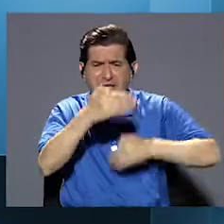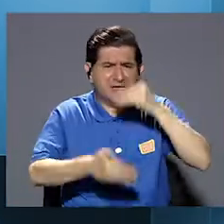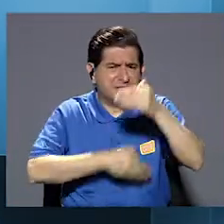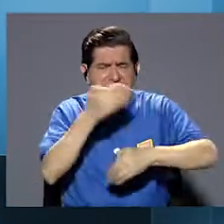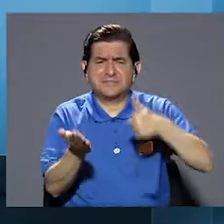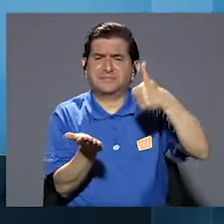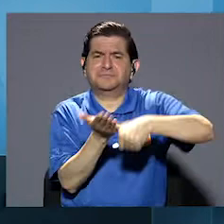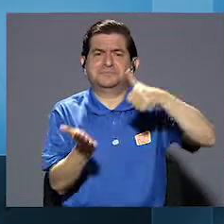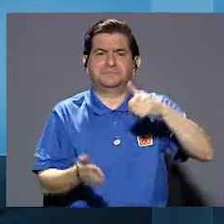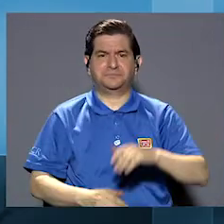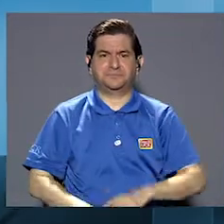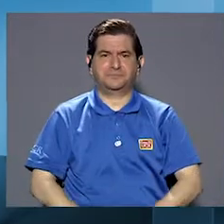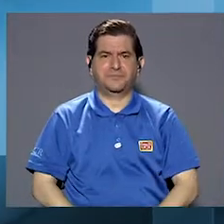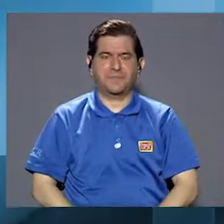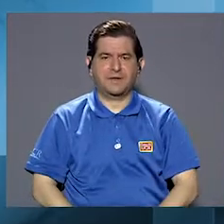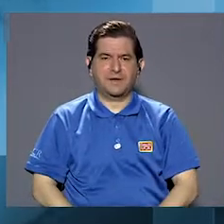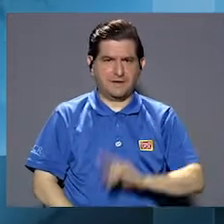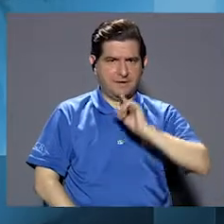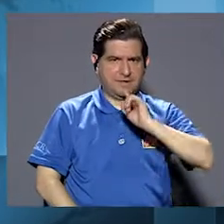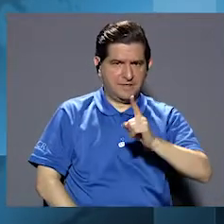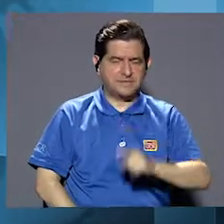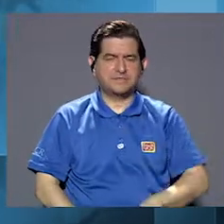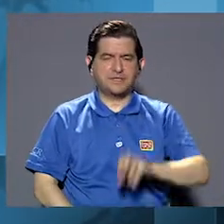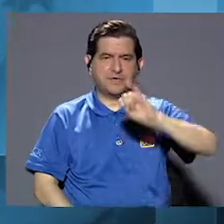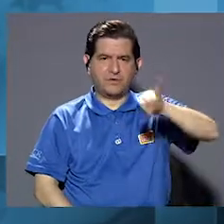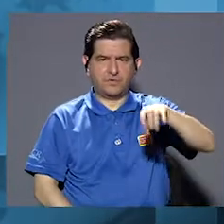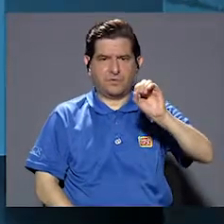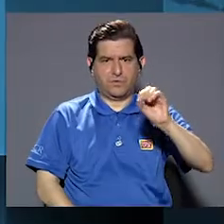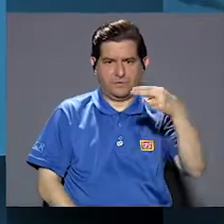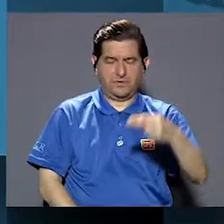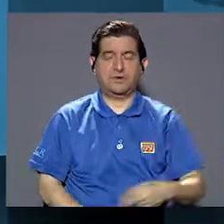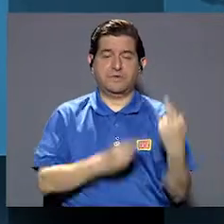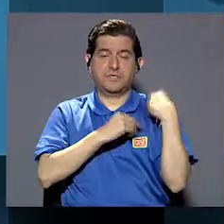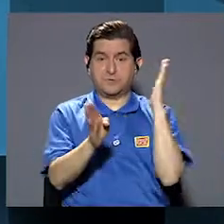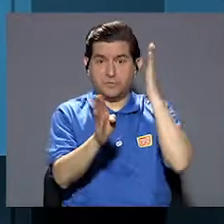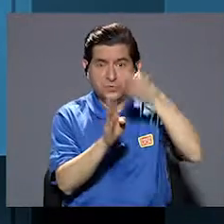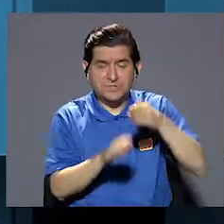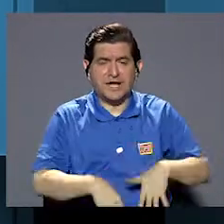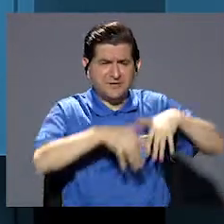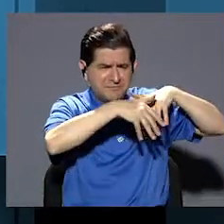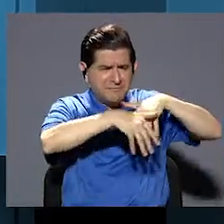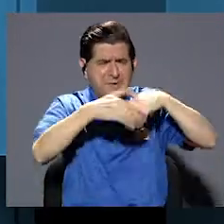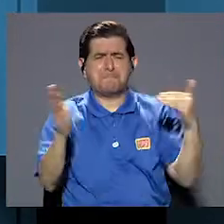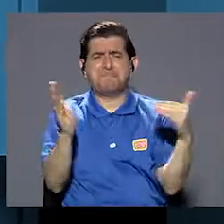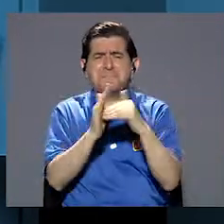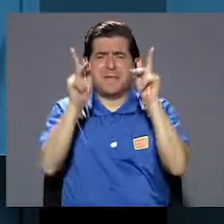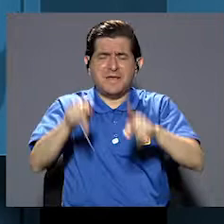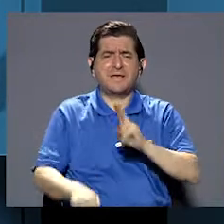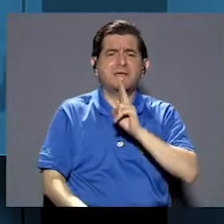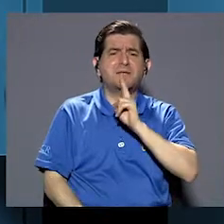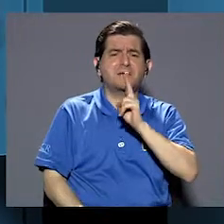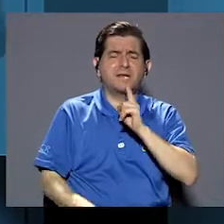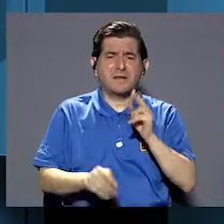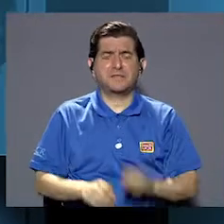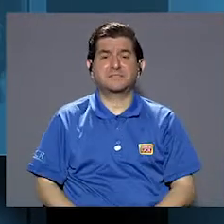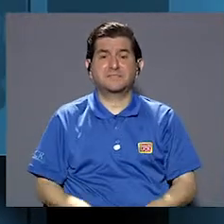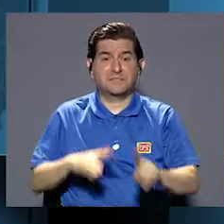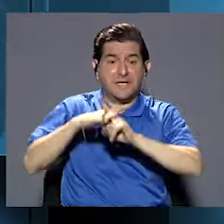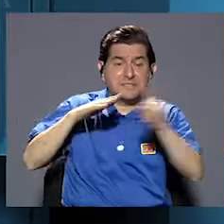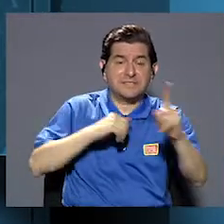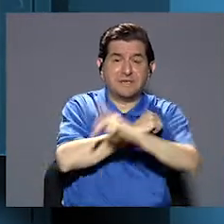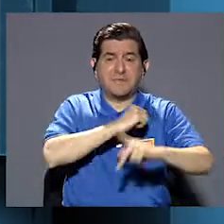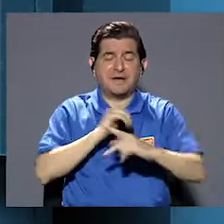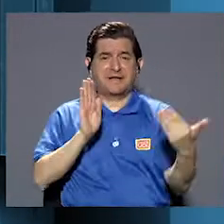en el proceso electoral. Hay que apuntar que Hernández es responsable directo de la caravana de miles de hondureños que huyen de un